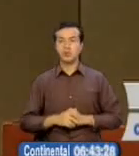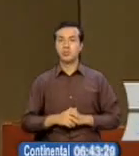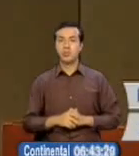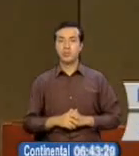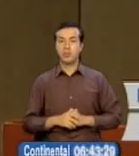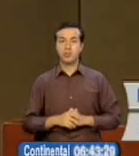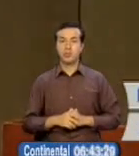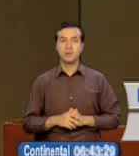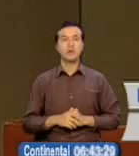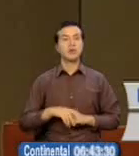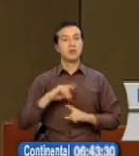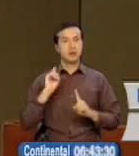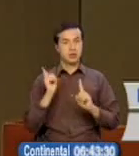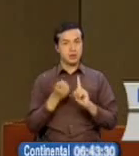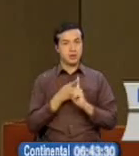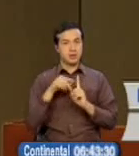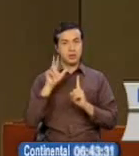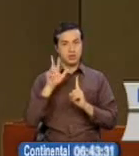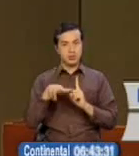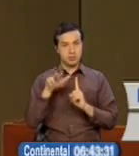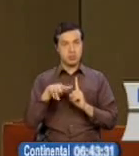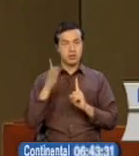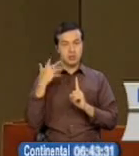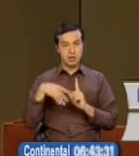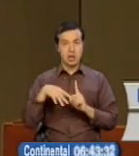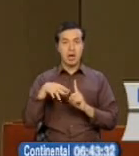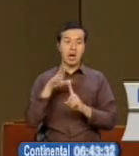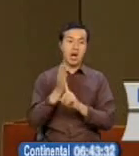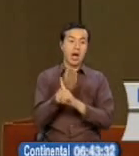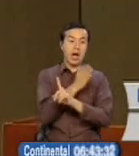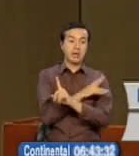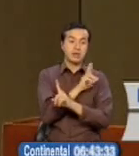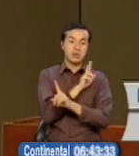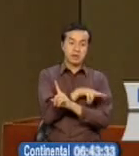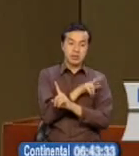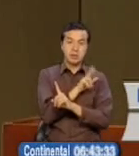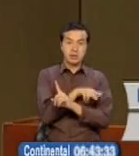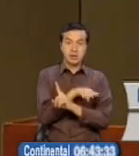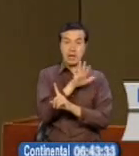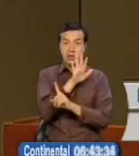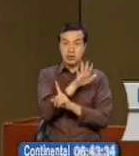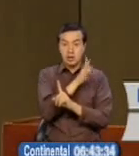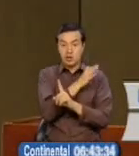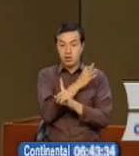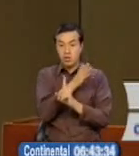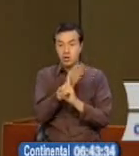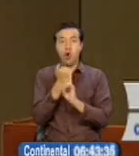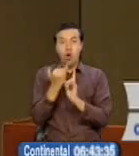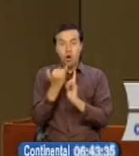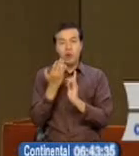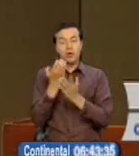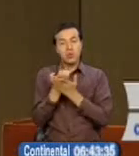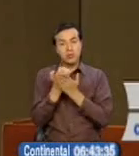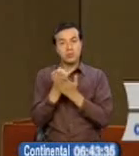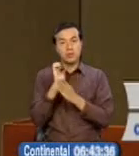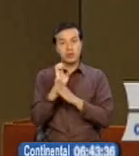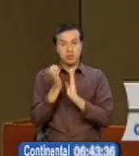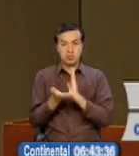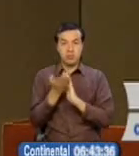este es el primer trimestre desde hace 5 trimestres que la economía ecuatoriana empieza a mostrar ya, tanto en el lado